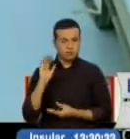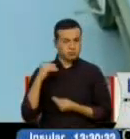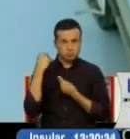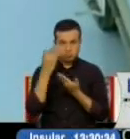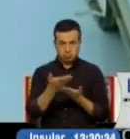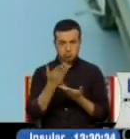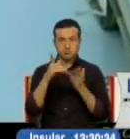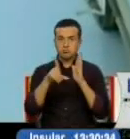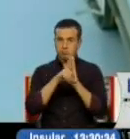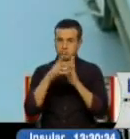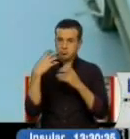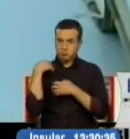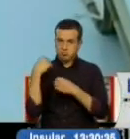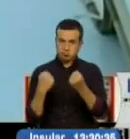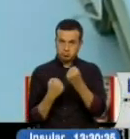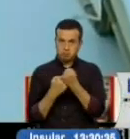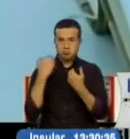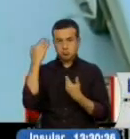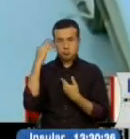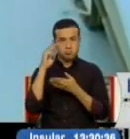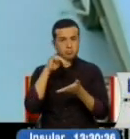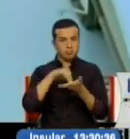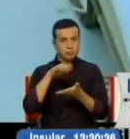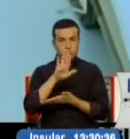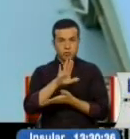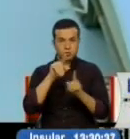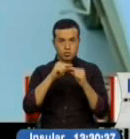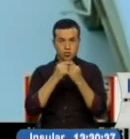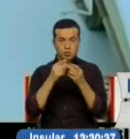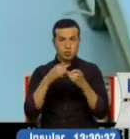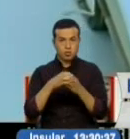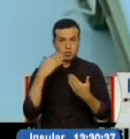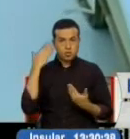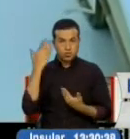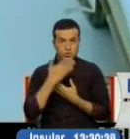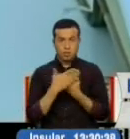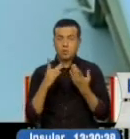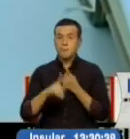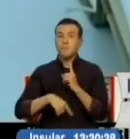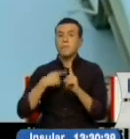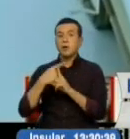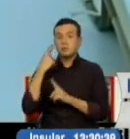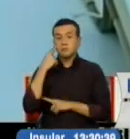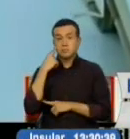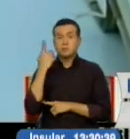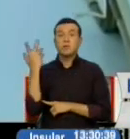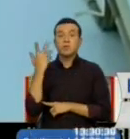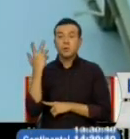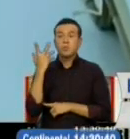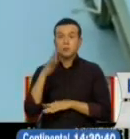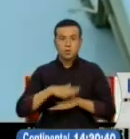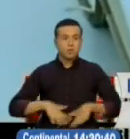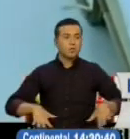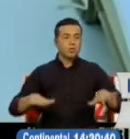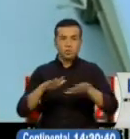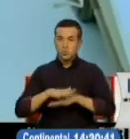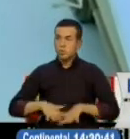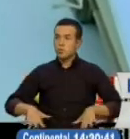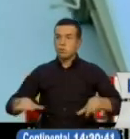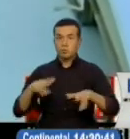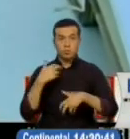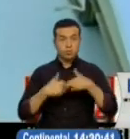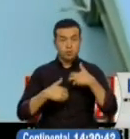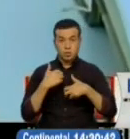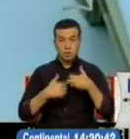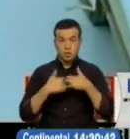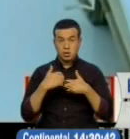garantías jurídicas y políticas para los miembros de ese grupo guerrillero y mecanismos para que se desarrollen las zonas más